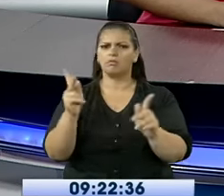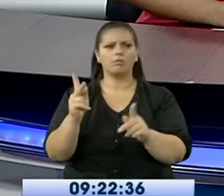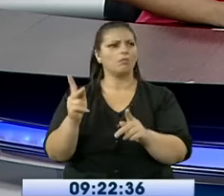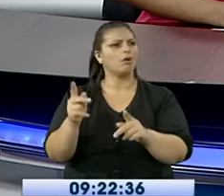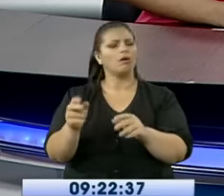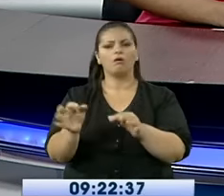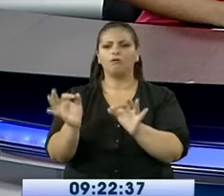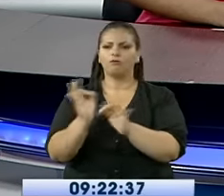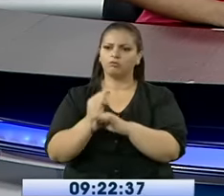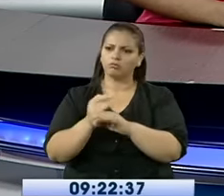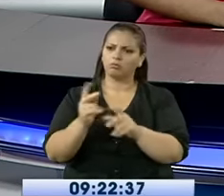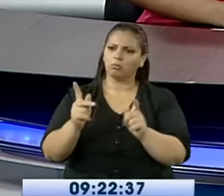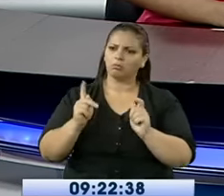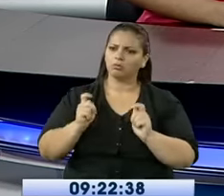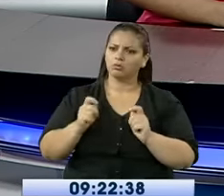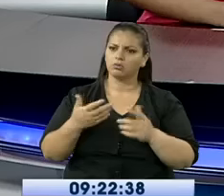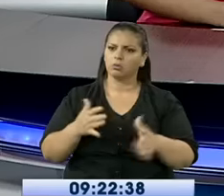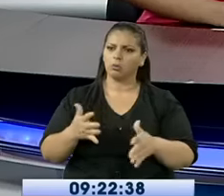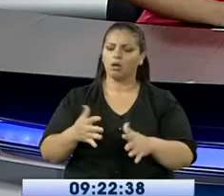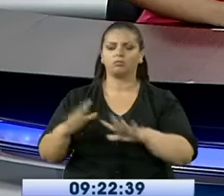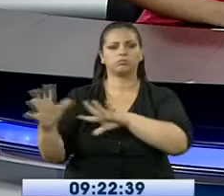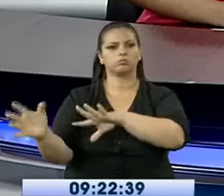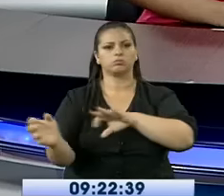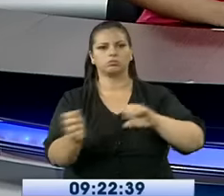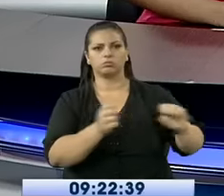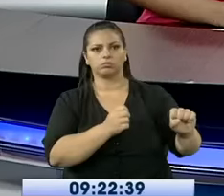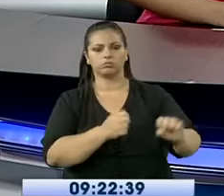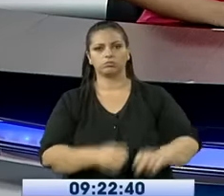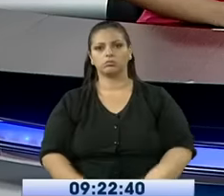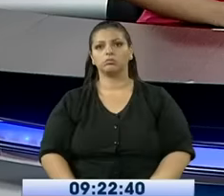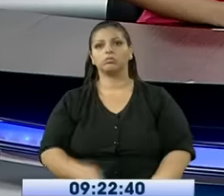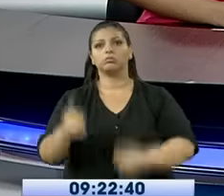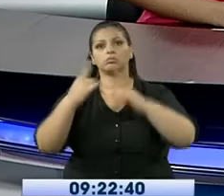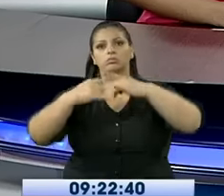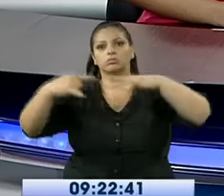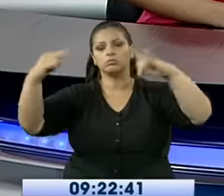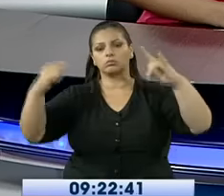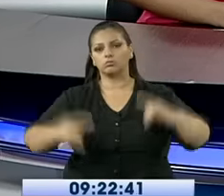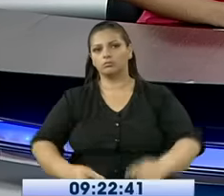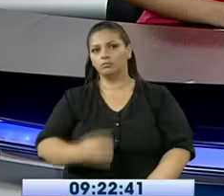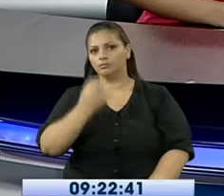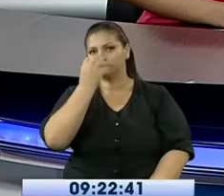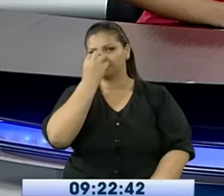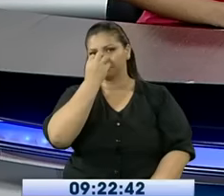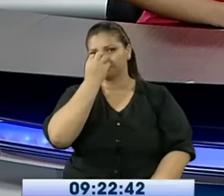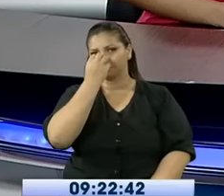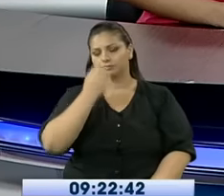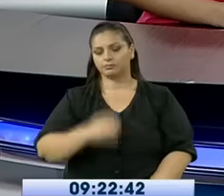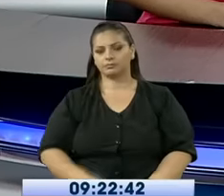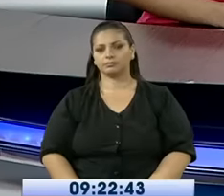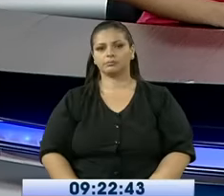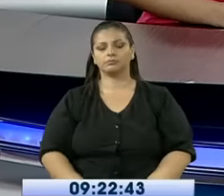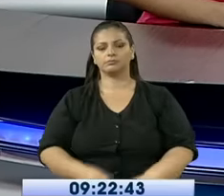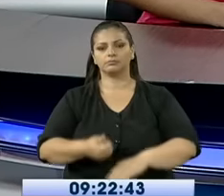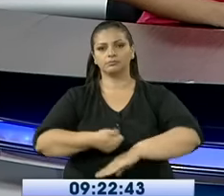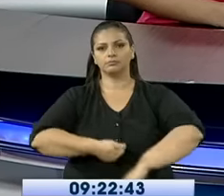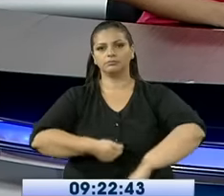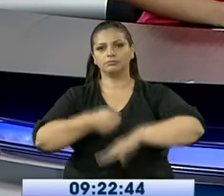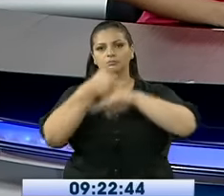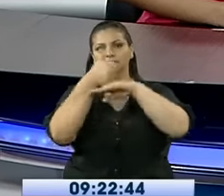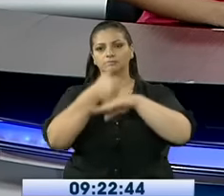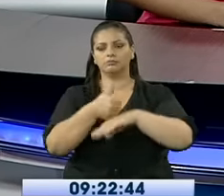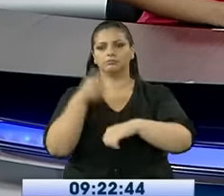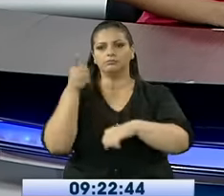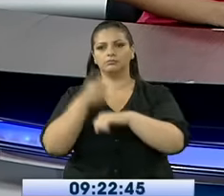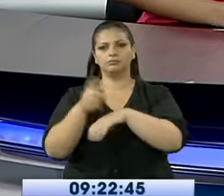ni pudo el mago hacer la magia de desaparecerlo. Estaba ahí y se encontraba en la pradera 2 al sur de Guayaquil,